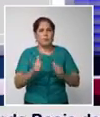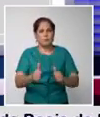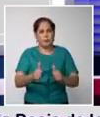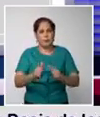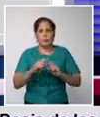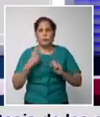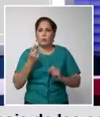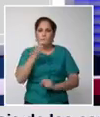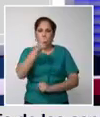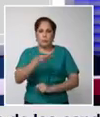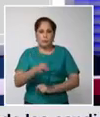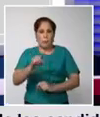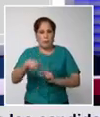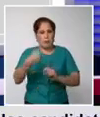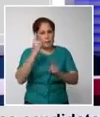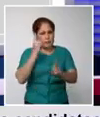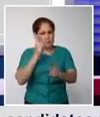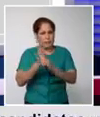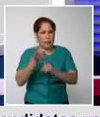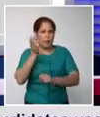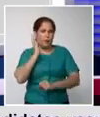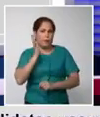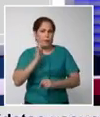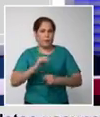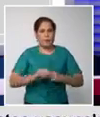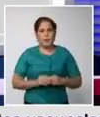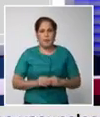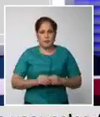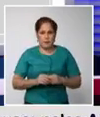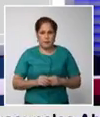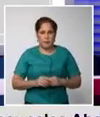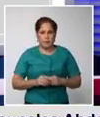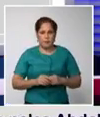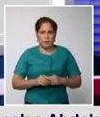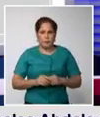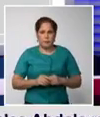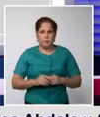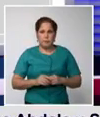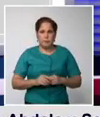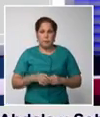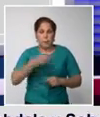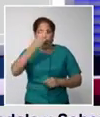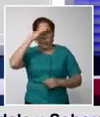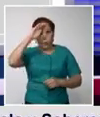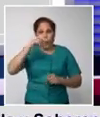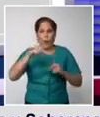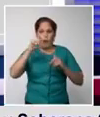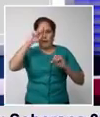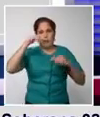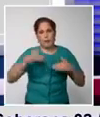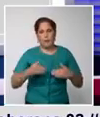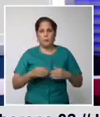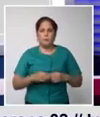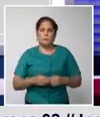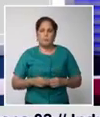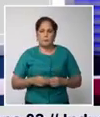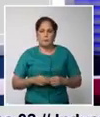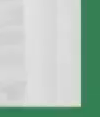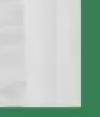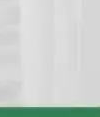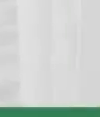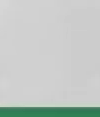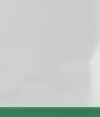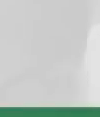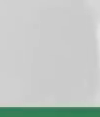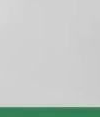indicado. Nos vemos mañana en otra conferencia de prensa para seguirle contando lo que hace Cuba por la salud de su población. Muy buenos días.